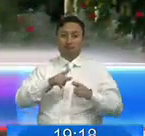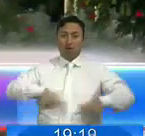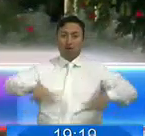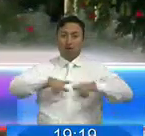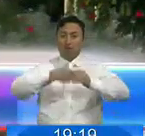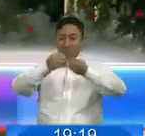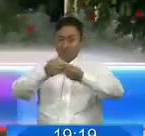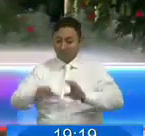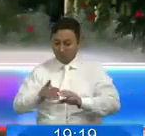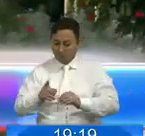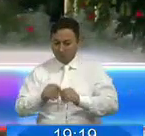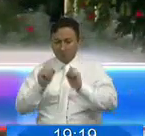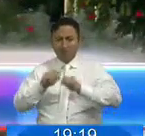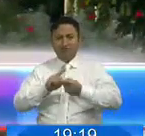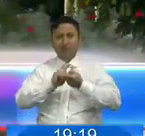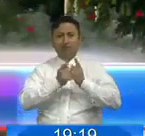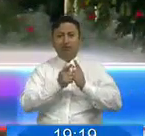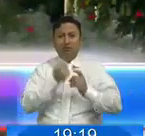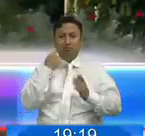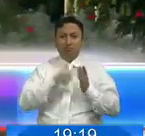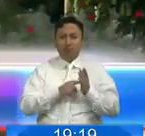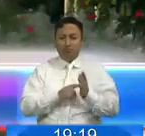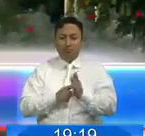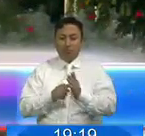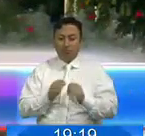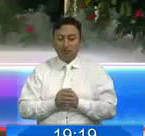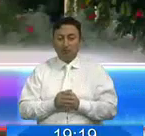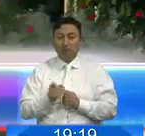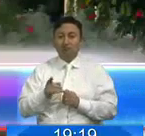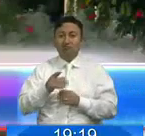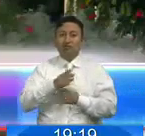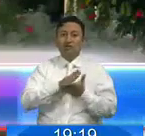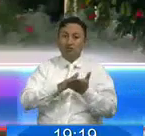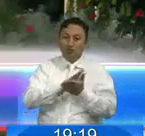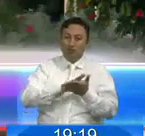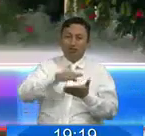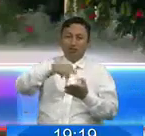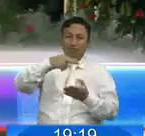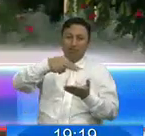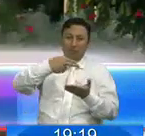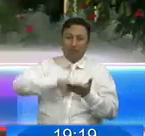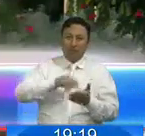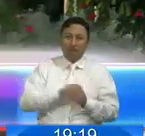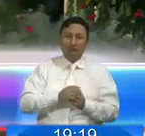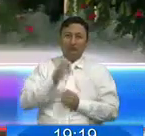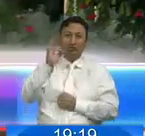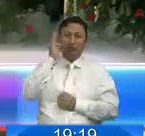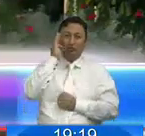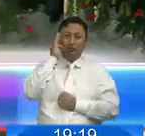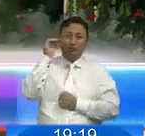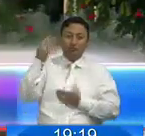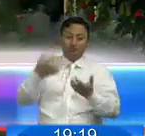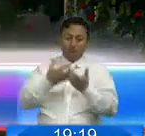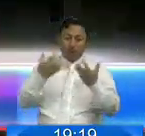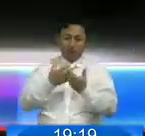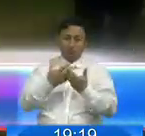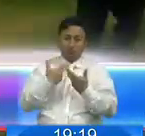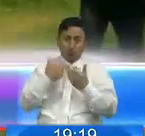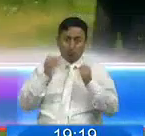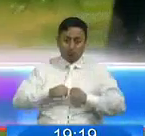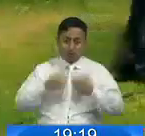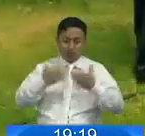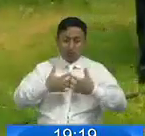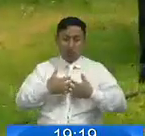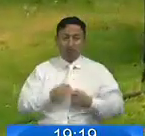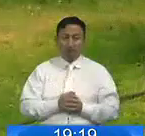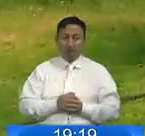pierda, no convertimos todo en conservas? ¿Por qué no deshidratamos los frutos, las verduras, lo demás?